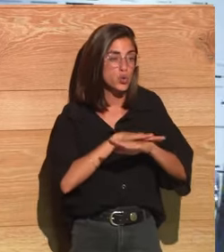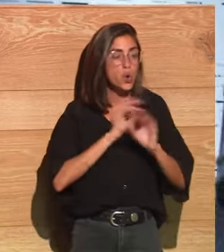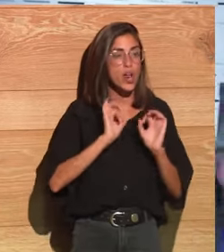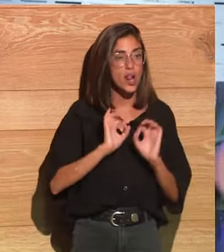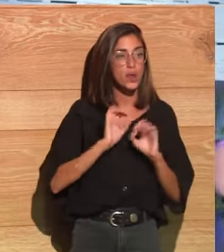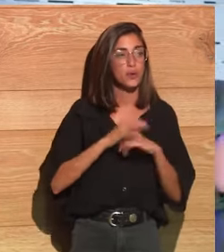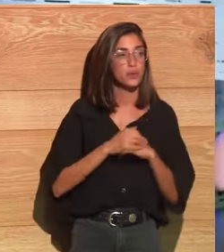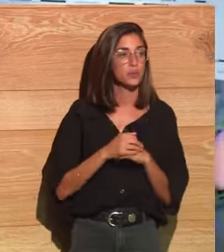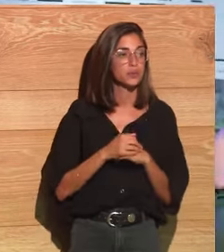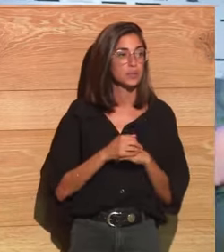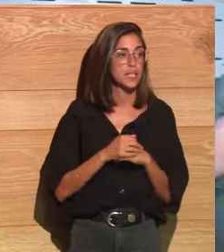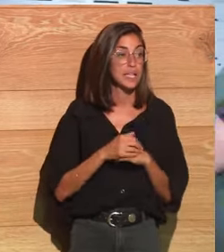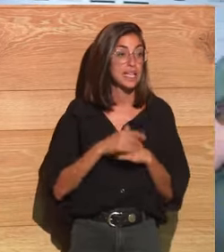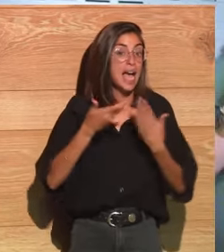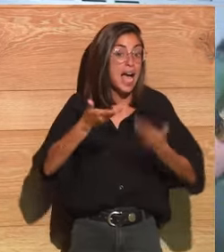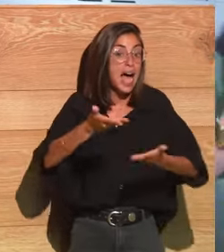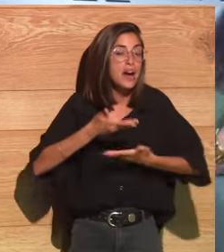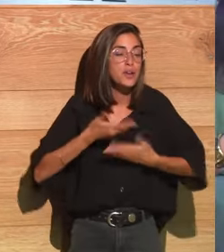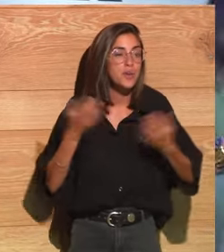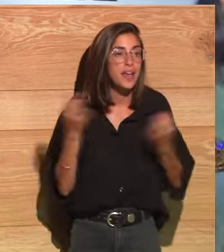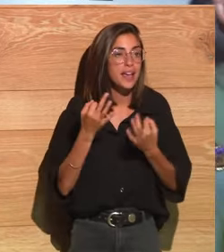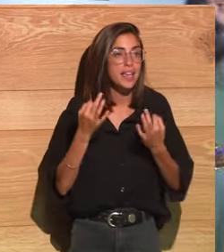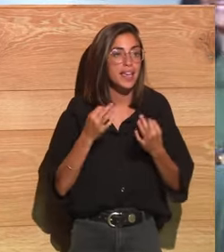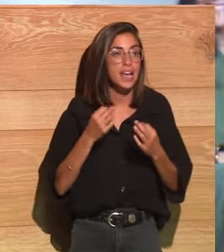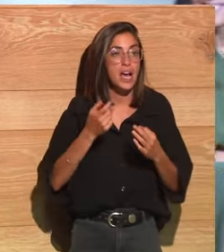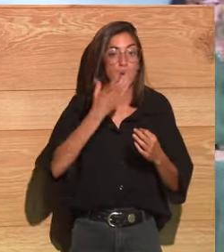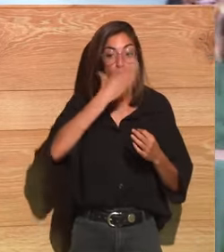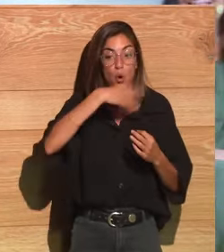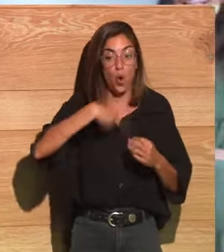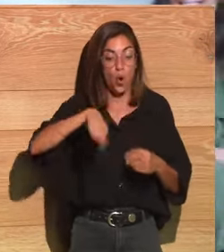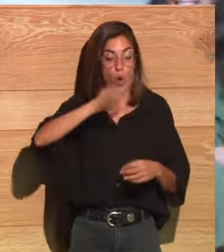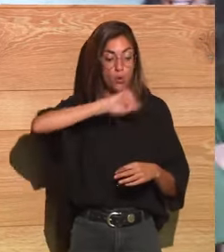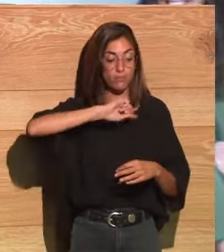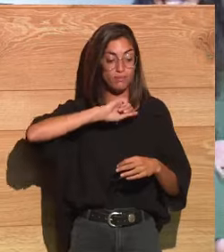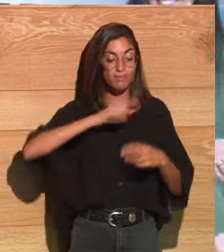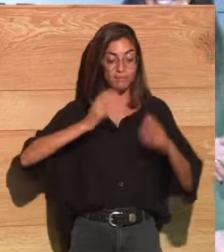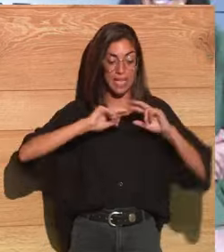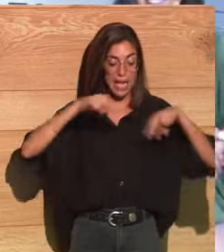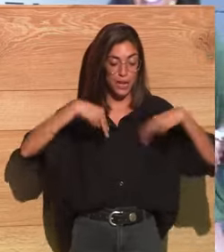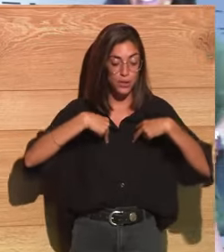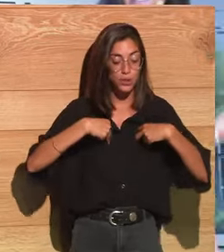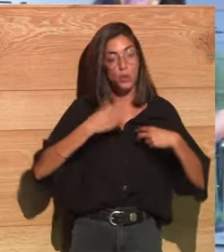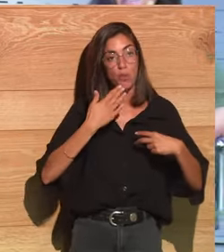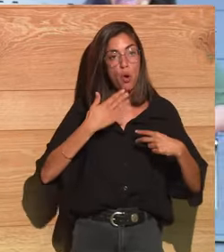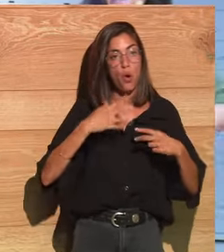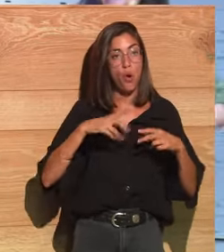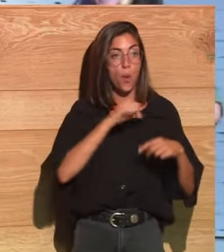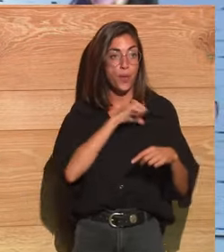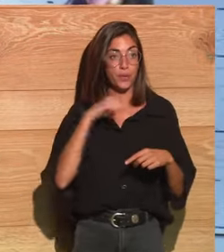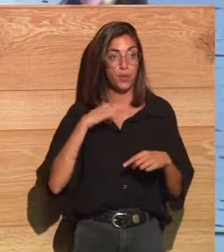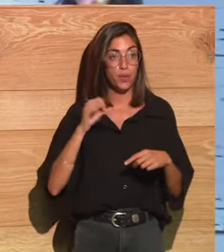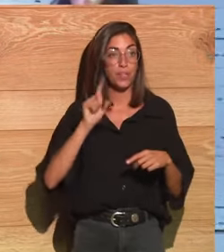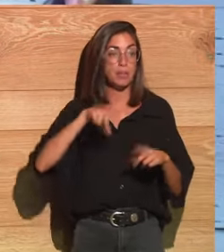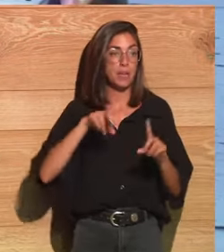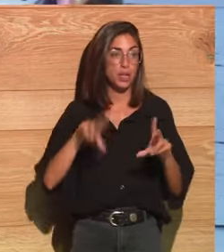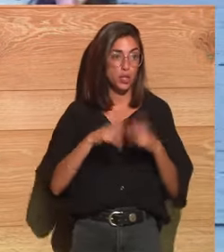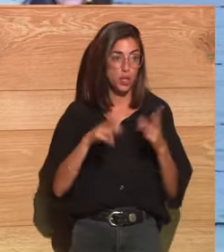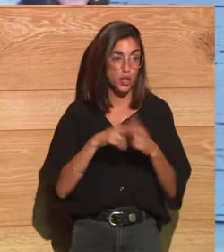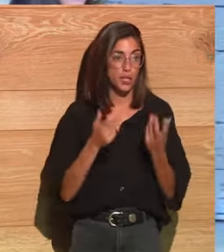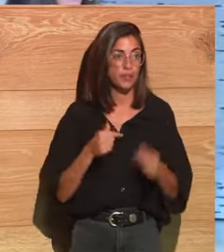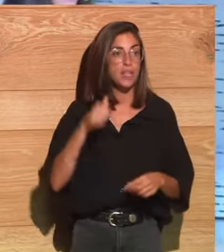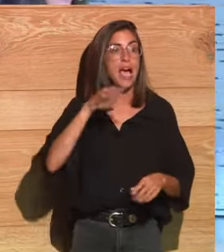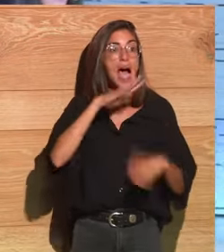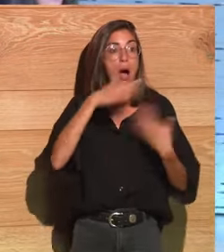y nos ayuda sin duda a conocernos mejor a nosotros mismos como individuos y como sociedad. Bueno, voy a presentar a los